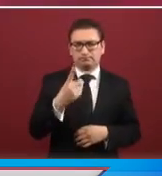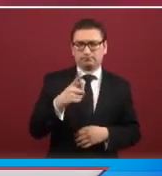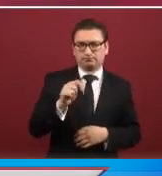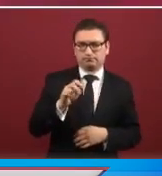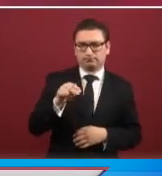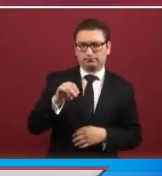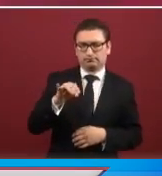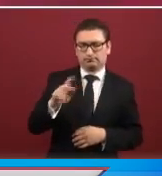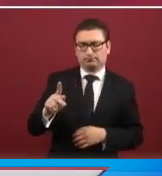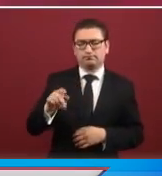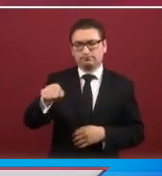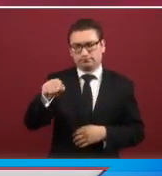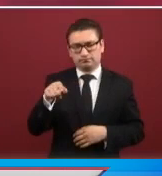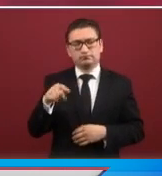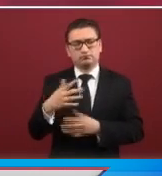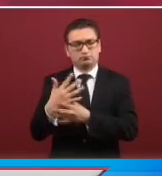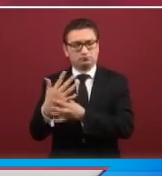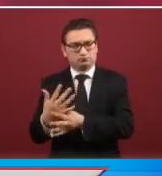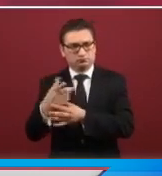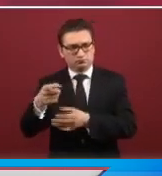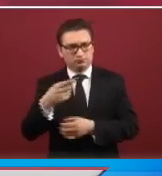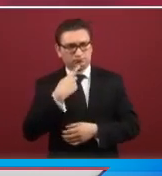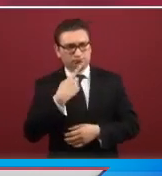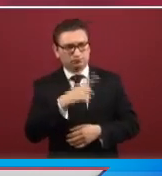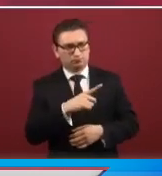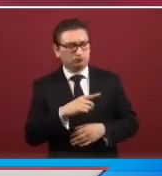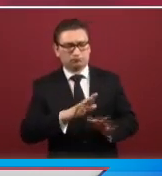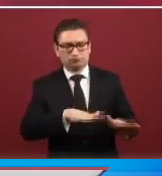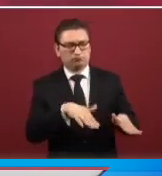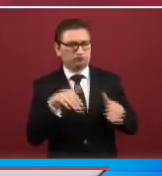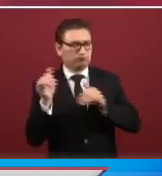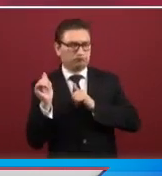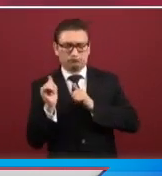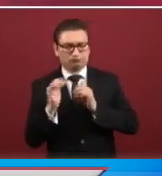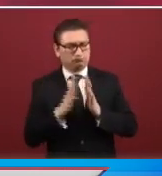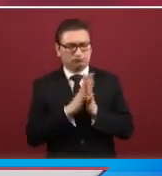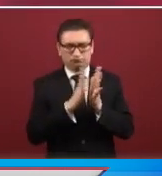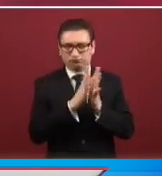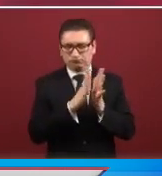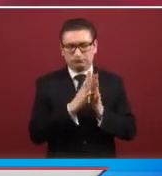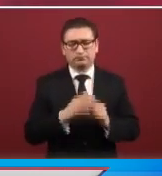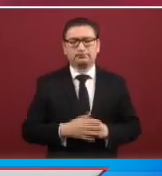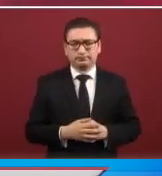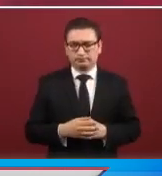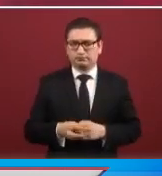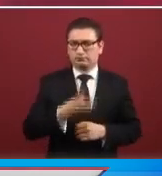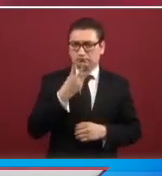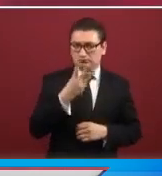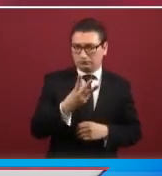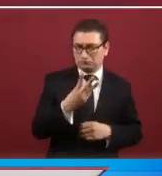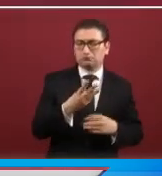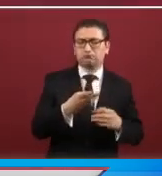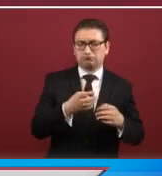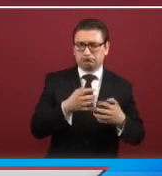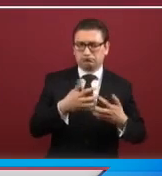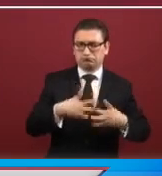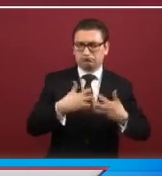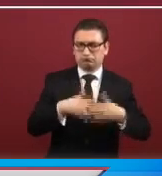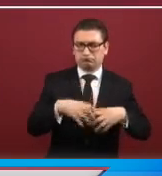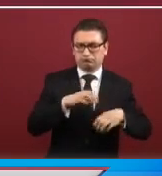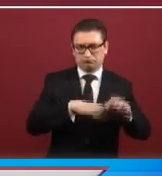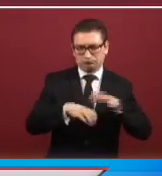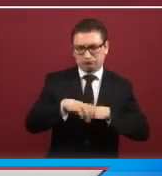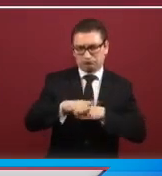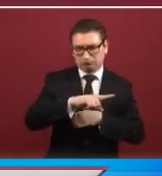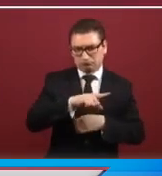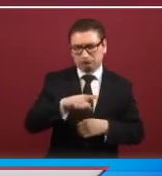se cuenta con 50,000 millones de pesos para el inicio de este proyecto, lo que debería de impactar positivamente en las calificadoras. Subraya que los